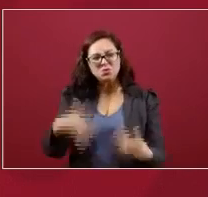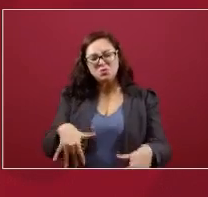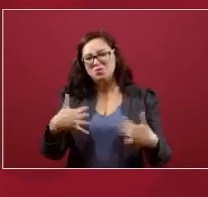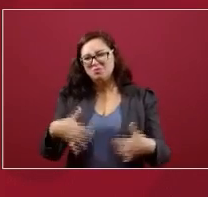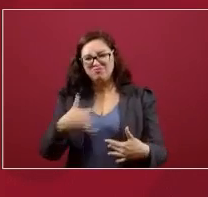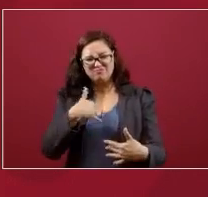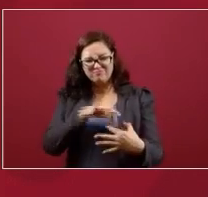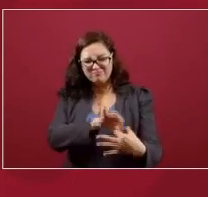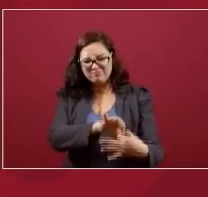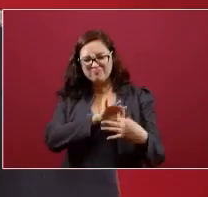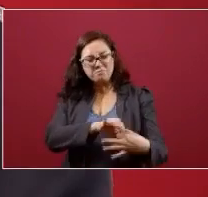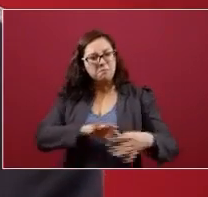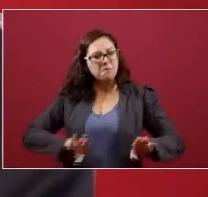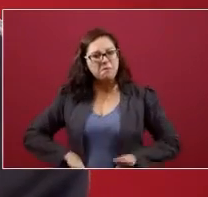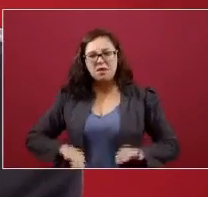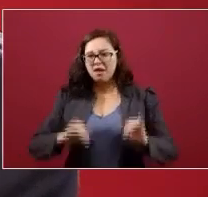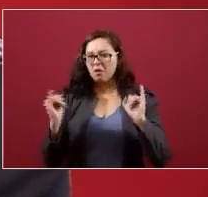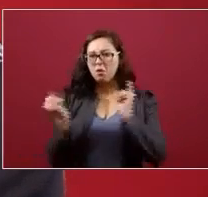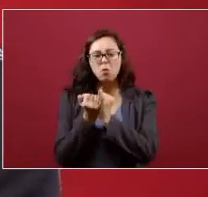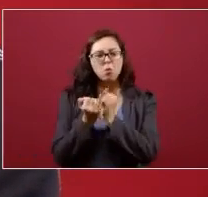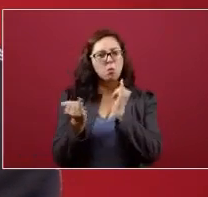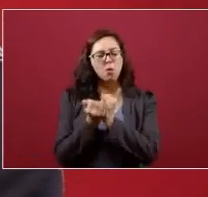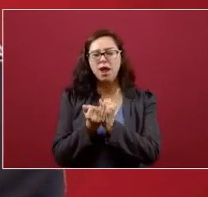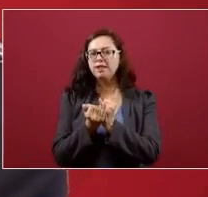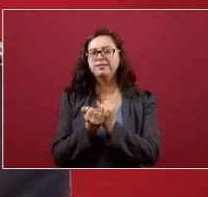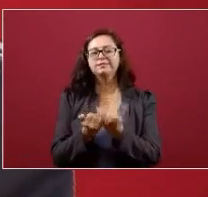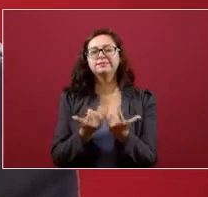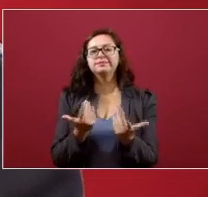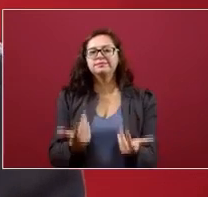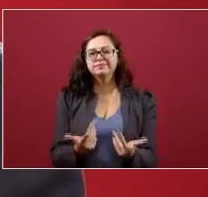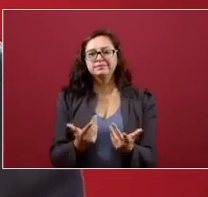que, como se le ha denominado,